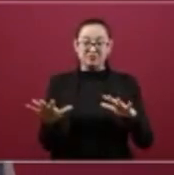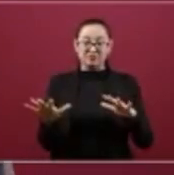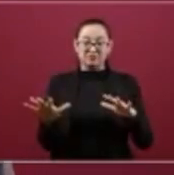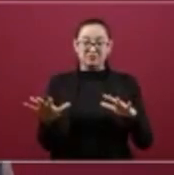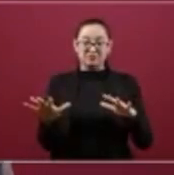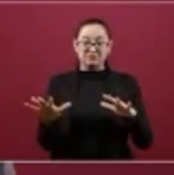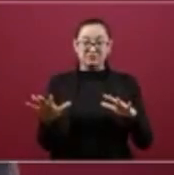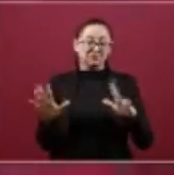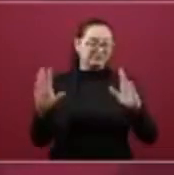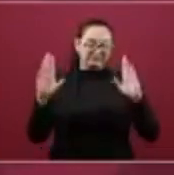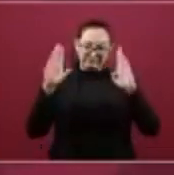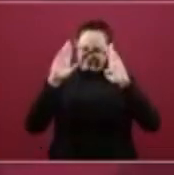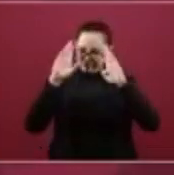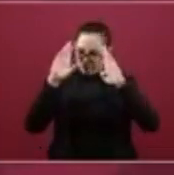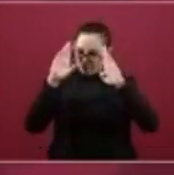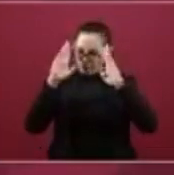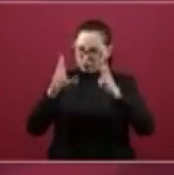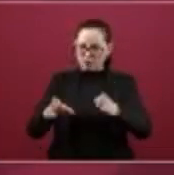toda